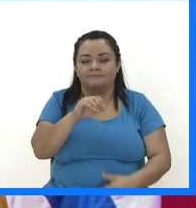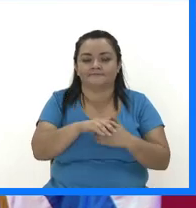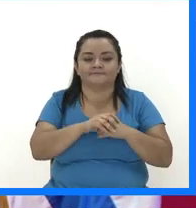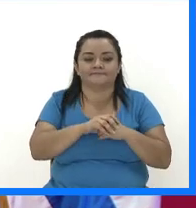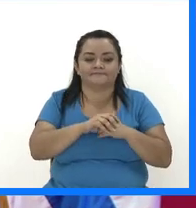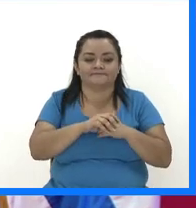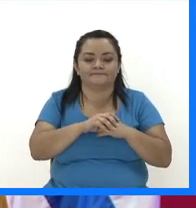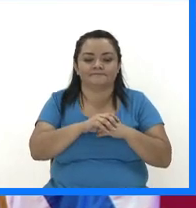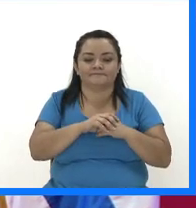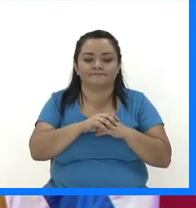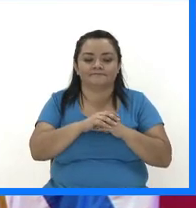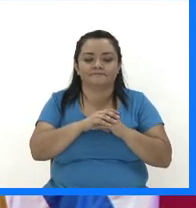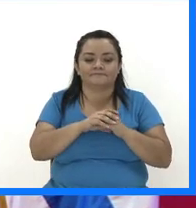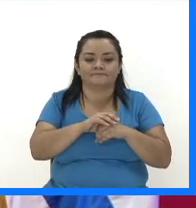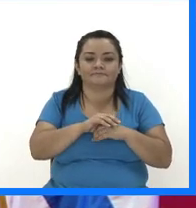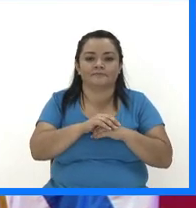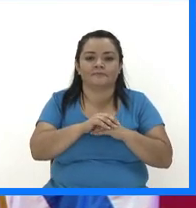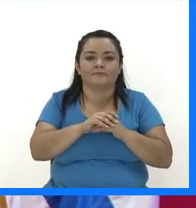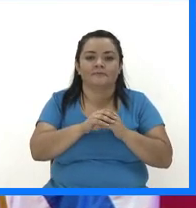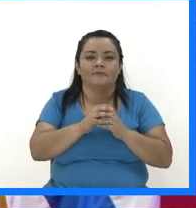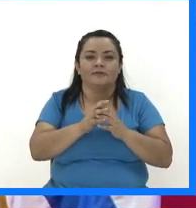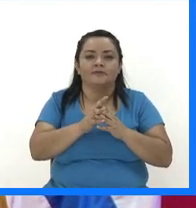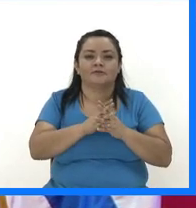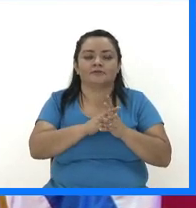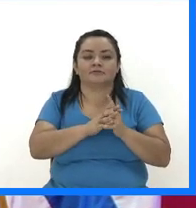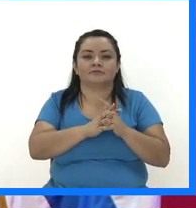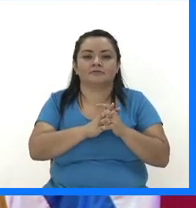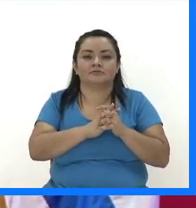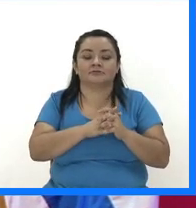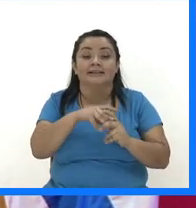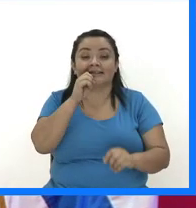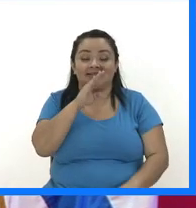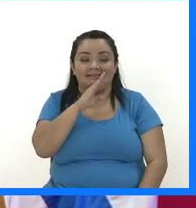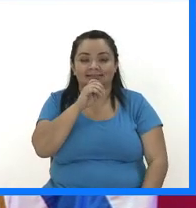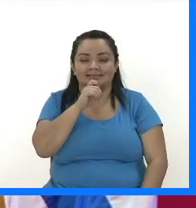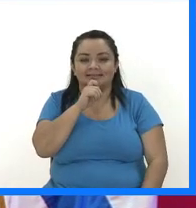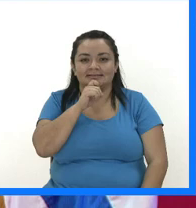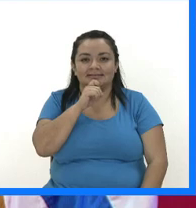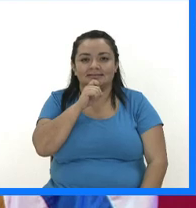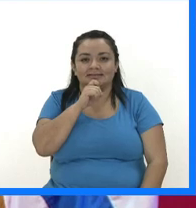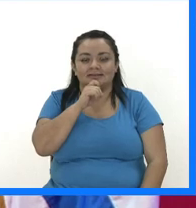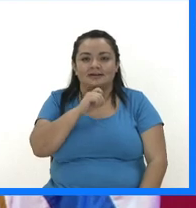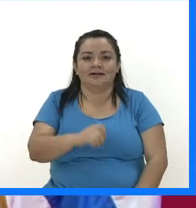esta vía di marís le dice